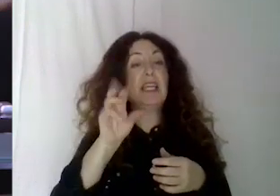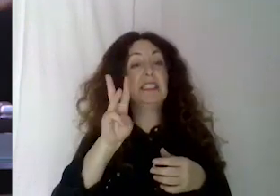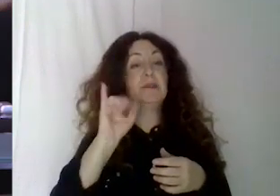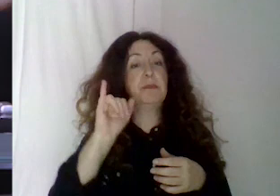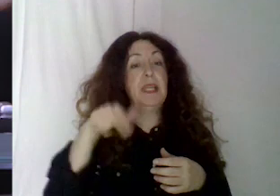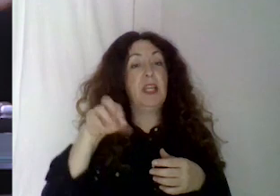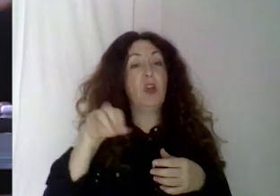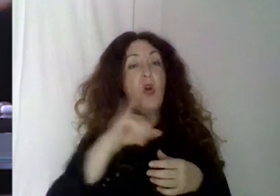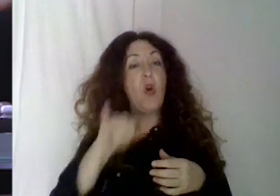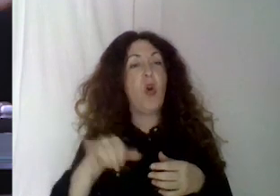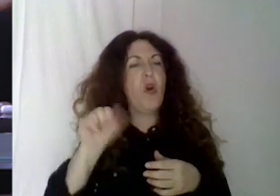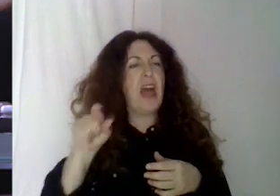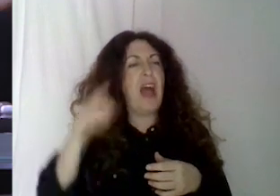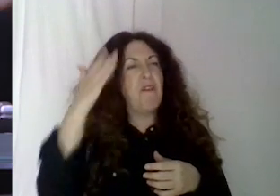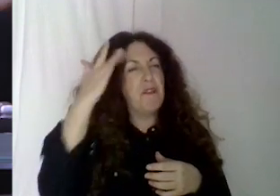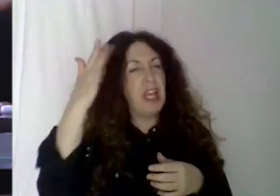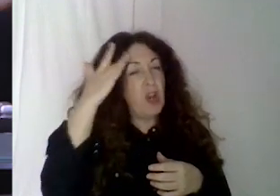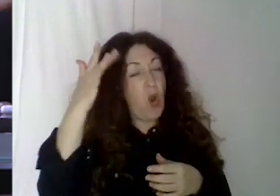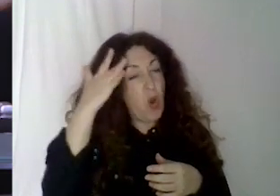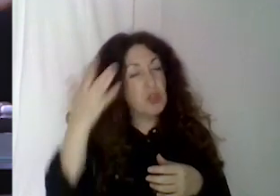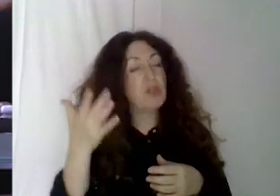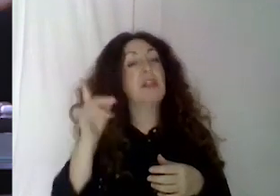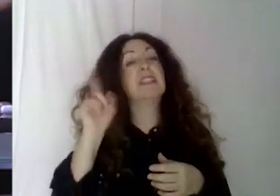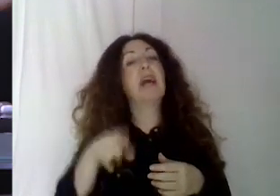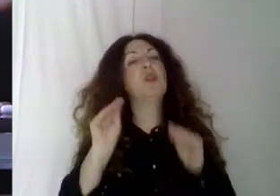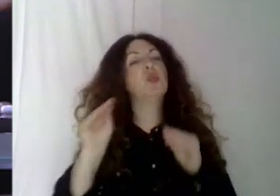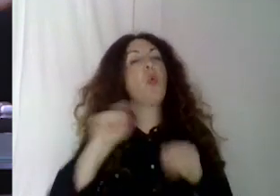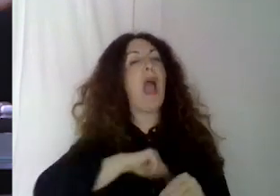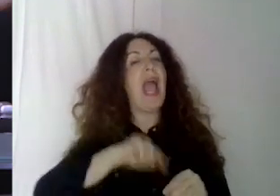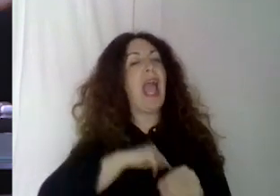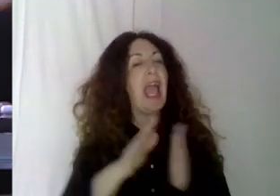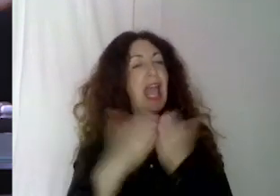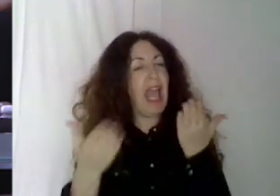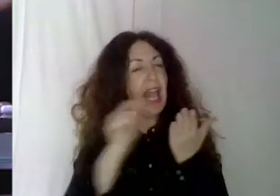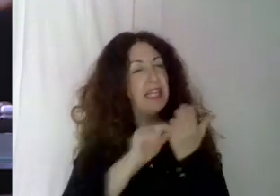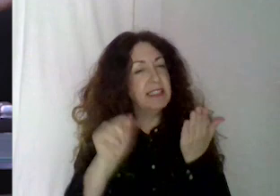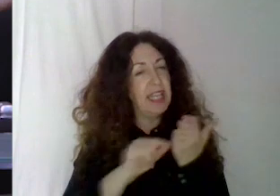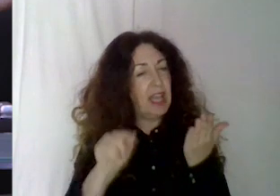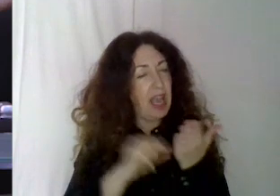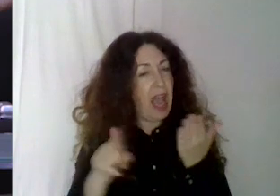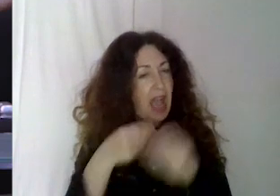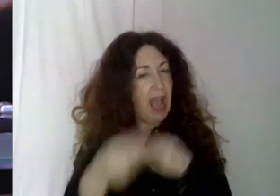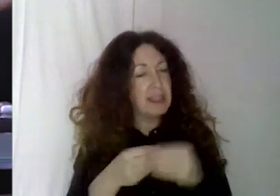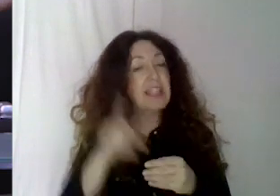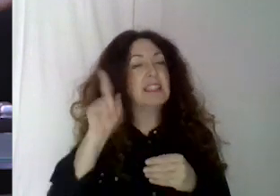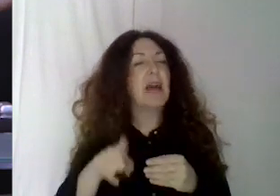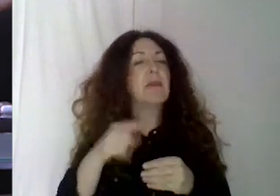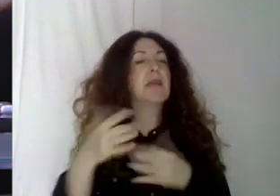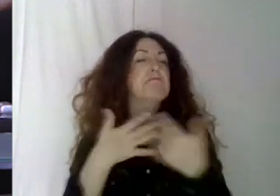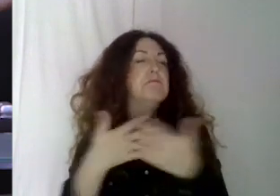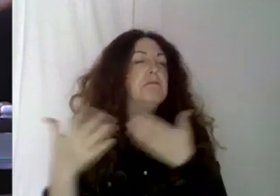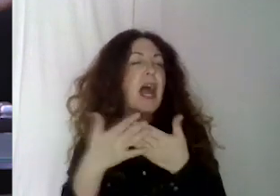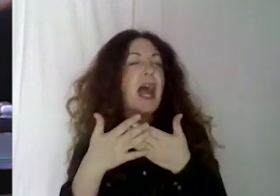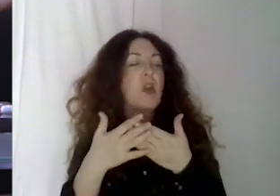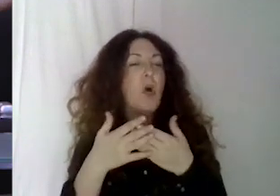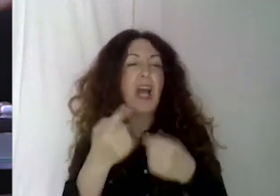entender, se mantiene oculto. Pero, por ejemplo, en Ámsterdam, en el Stedelijk, está la cámara que